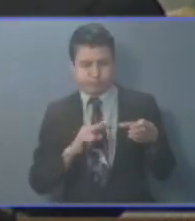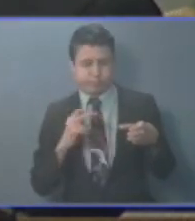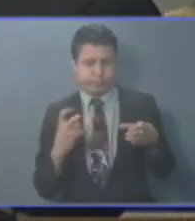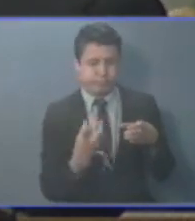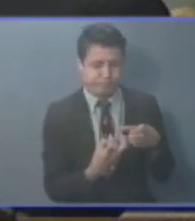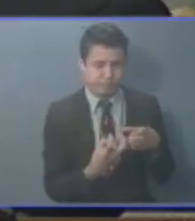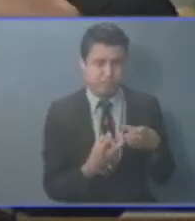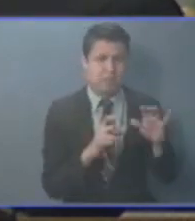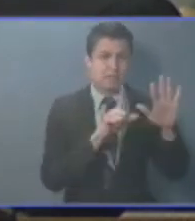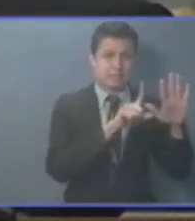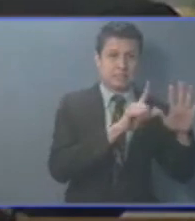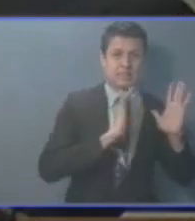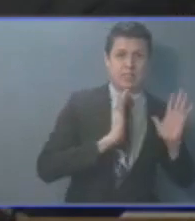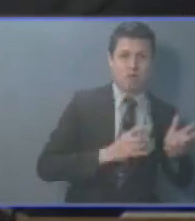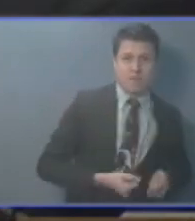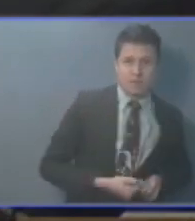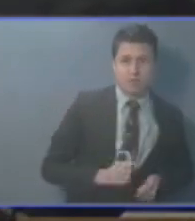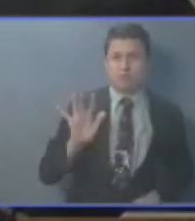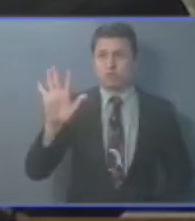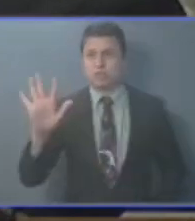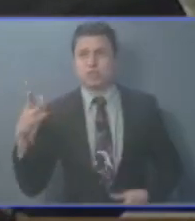dejándole mayoría incluso al mismo gobierno,